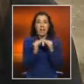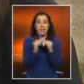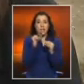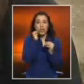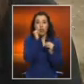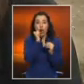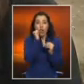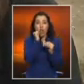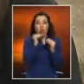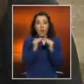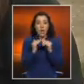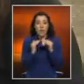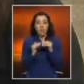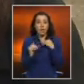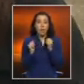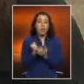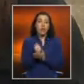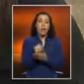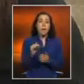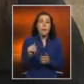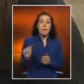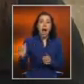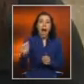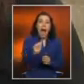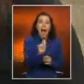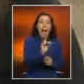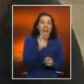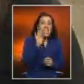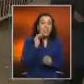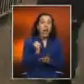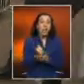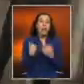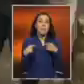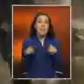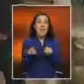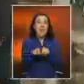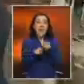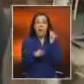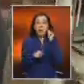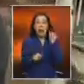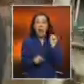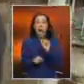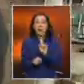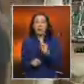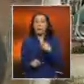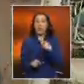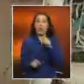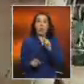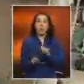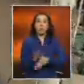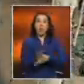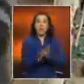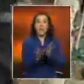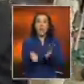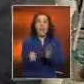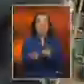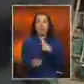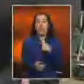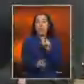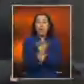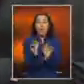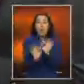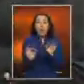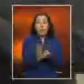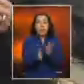días. Puedo ayudar a mi mamá a hacer el aseo, ayudarle a mi hermana a hacer el aseo, pero no me gusta salir en especial a la calle, no salgo